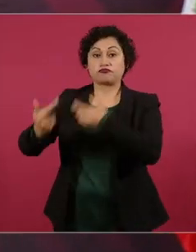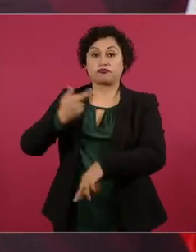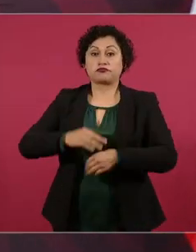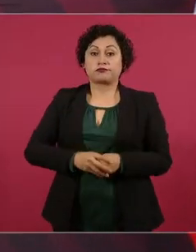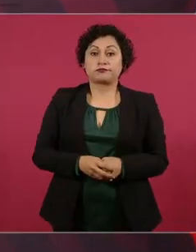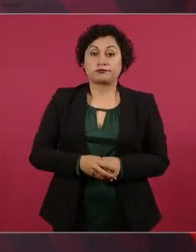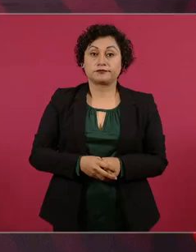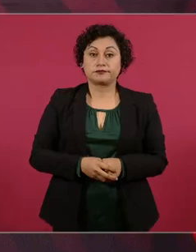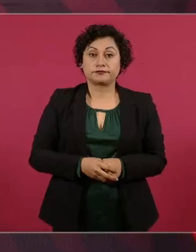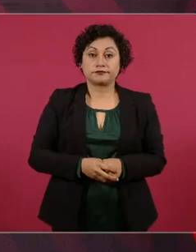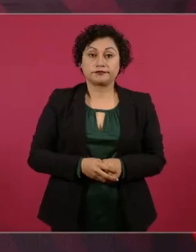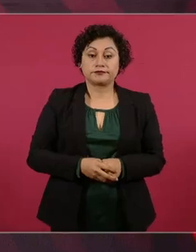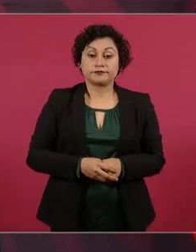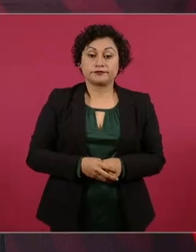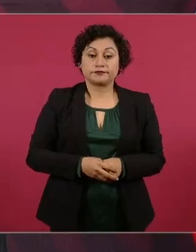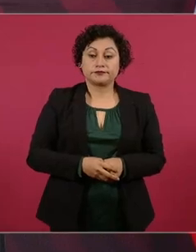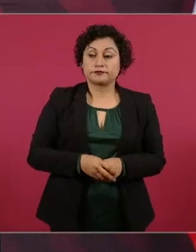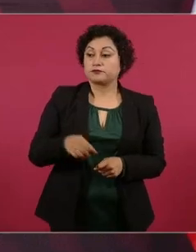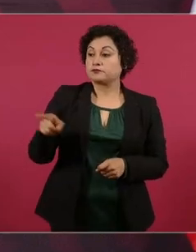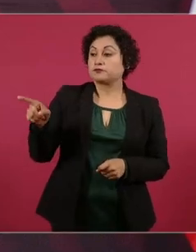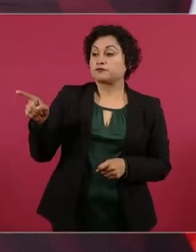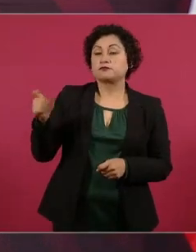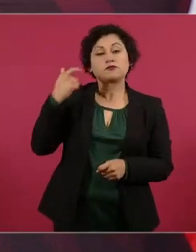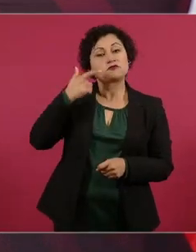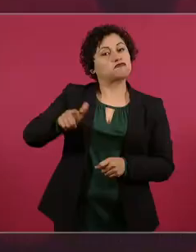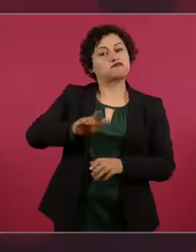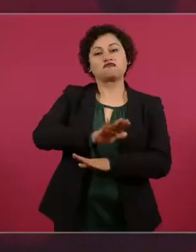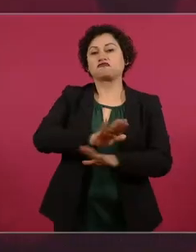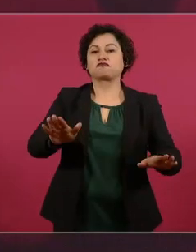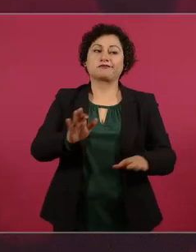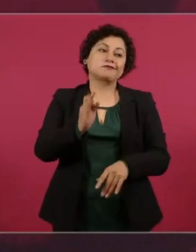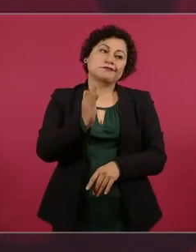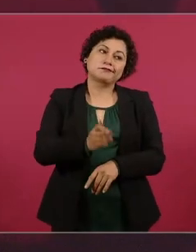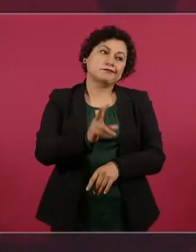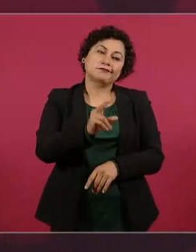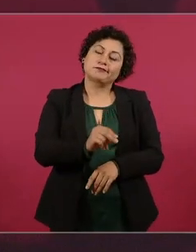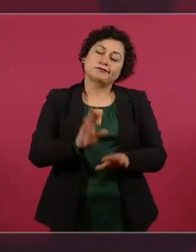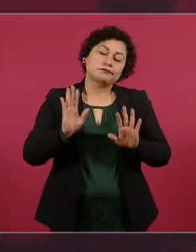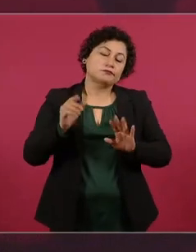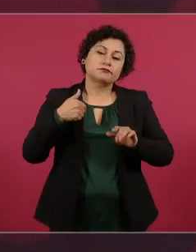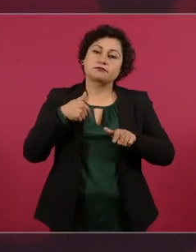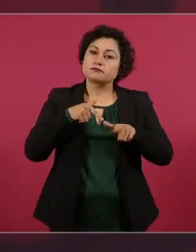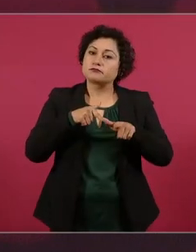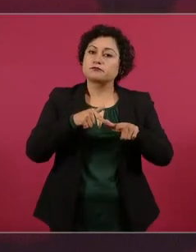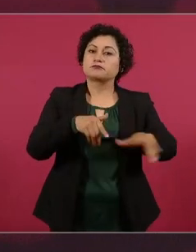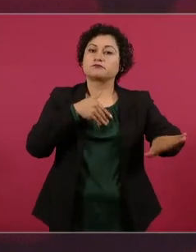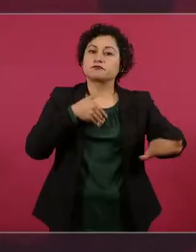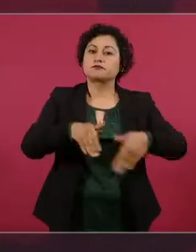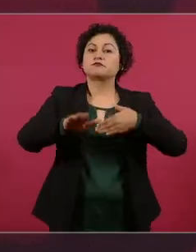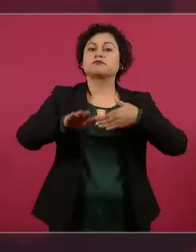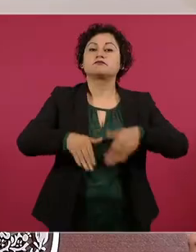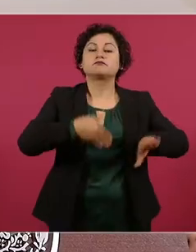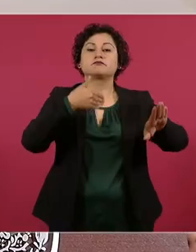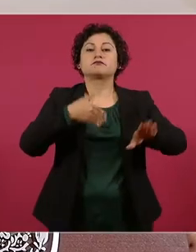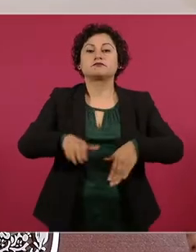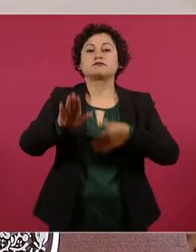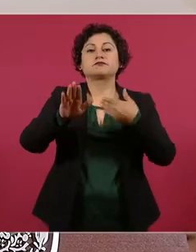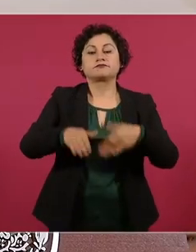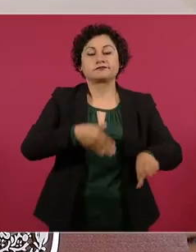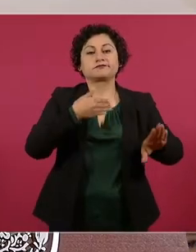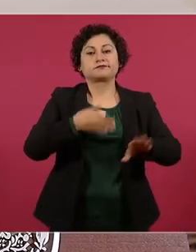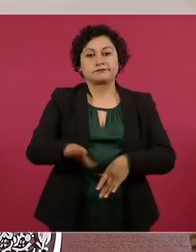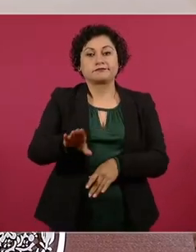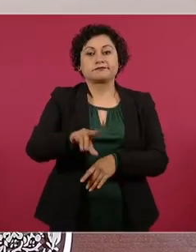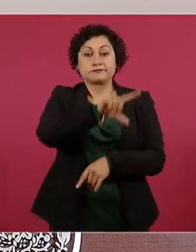modo, seguimos caminando. Y así, y pasando ahí